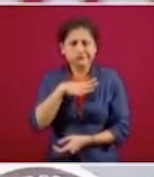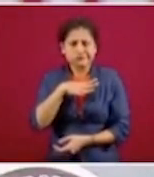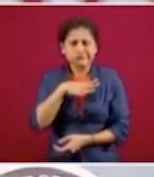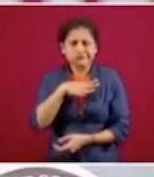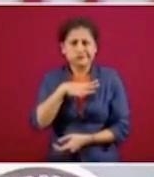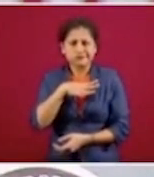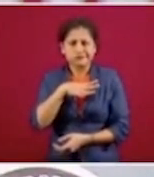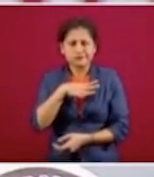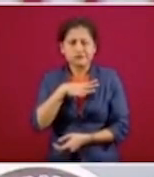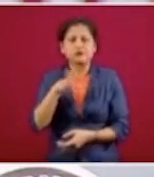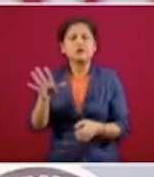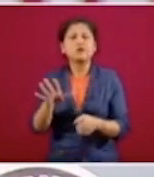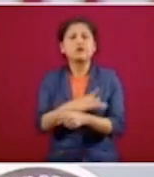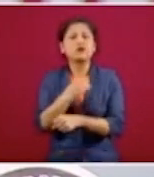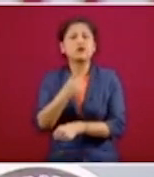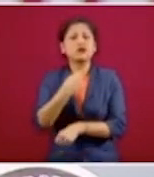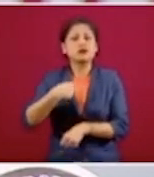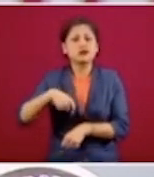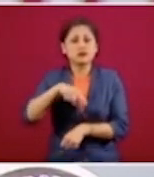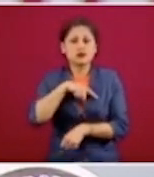Si nos importa mucho